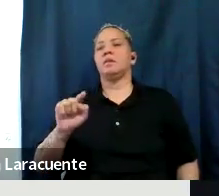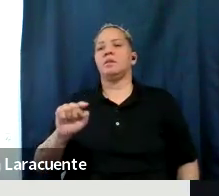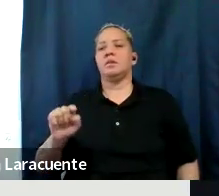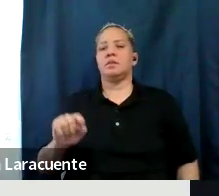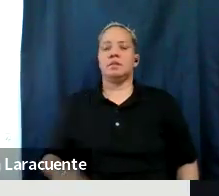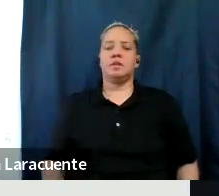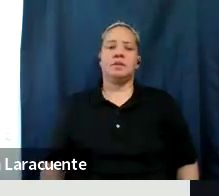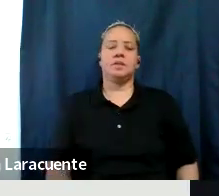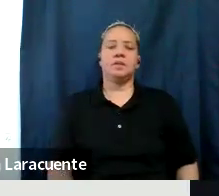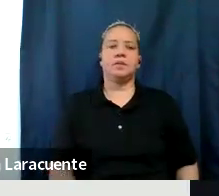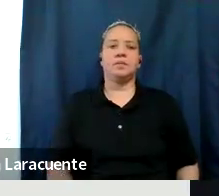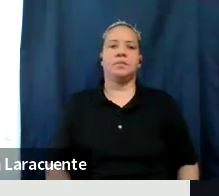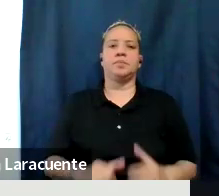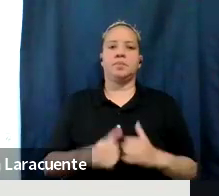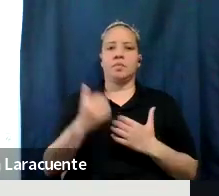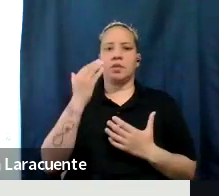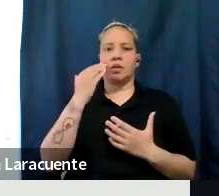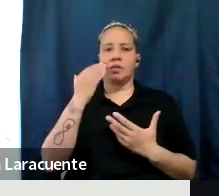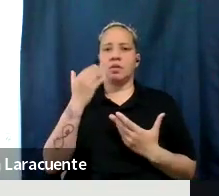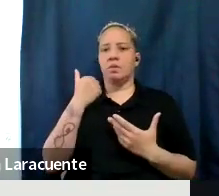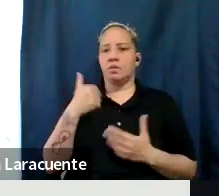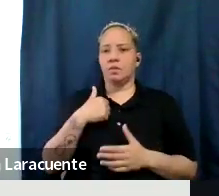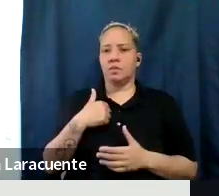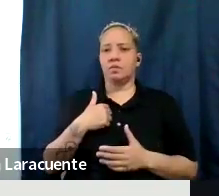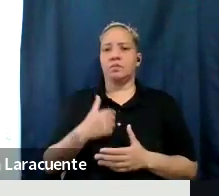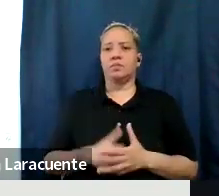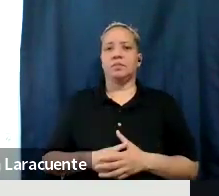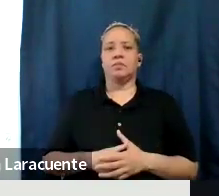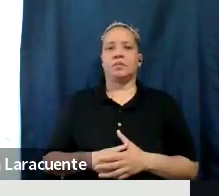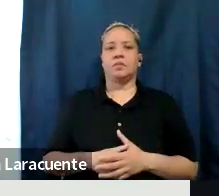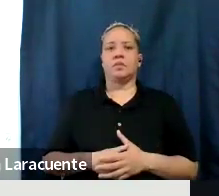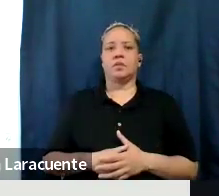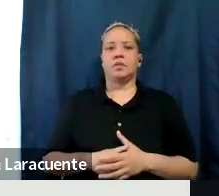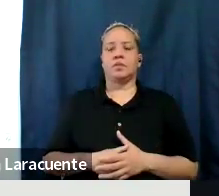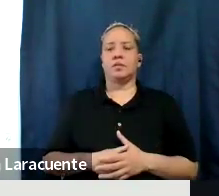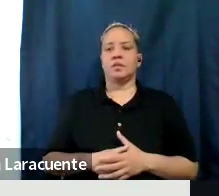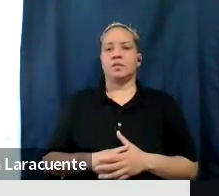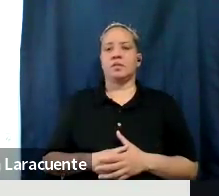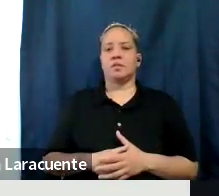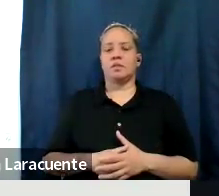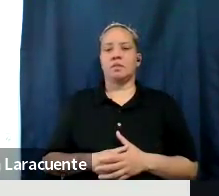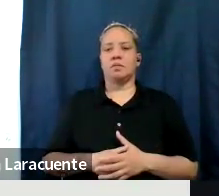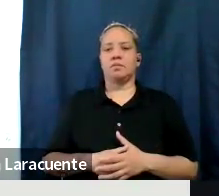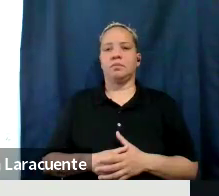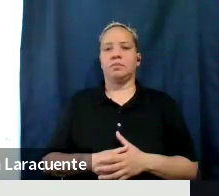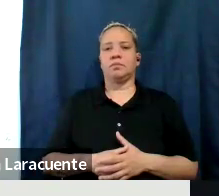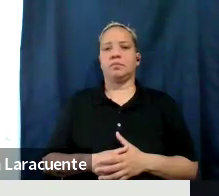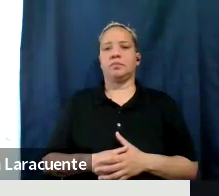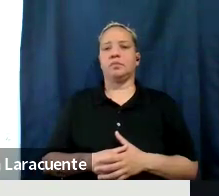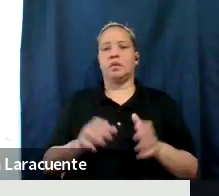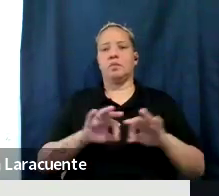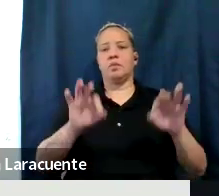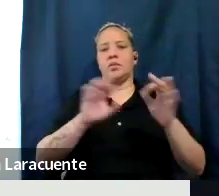Jaime Benítez, como ustedes saben mejor que yo, se va a erigir en la figura clave en la contratación